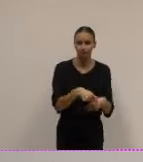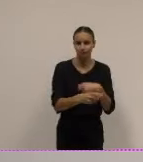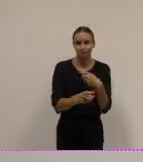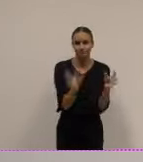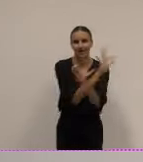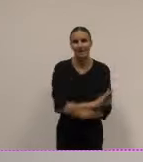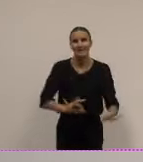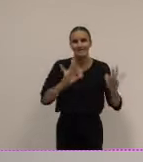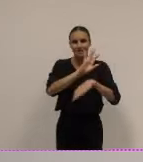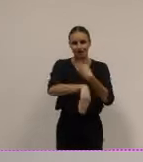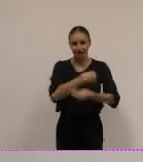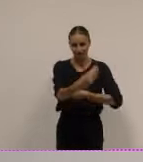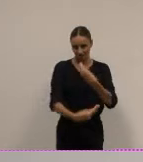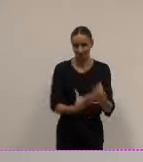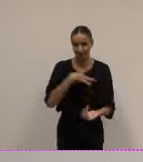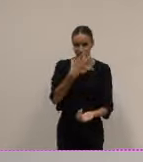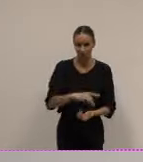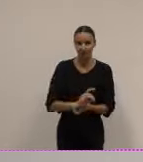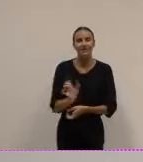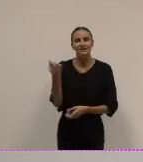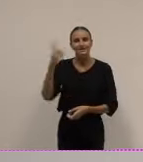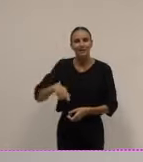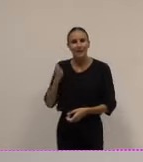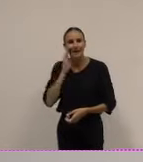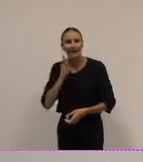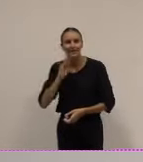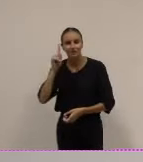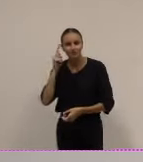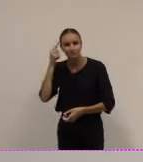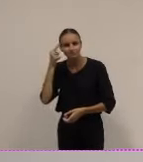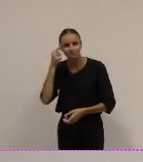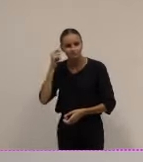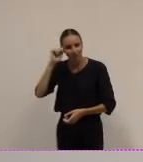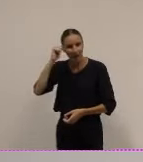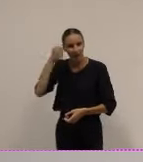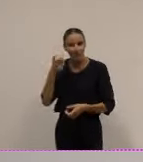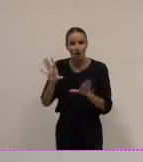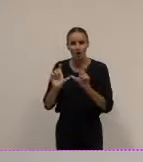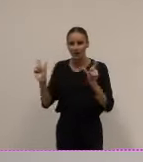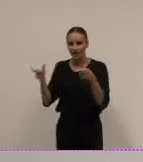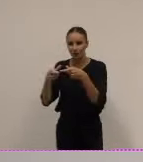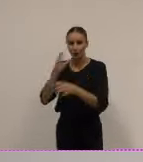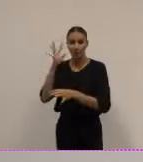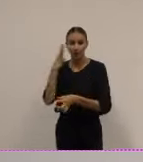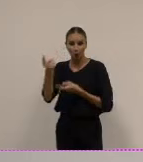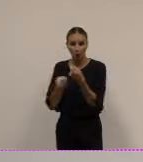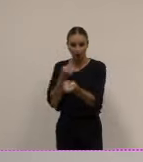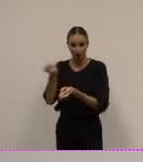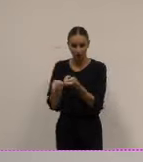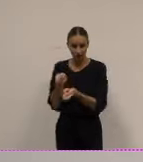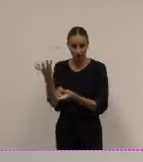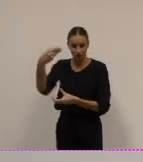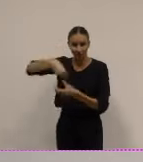realidad. Recuerdo con especial cariño, sobre todo aquellas primeras reuniones de coordinación del FEDECAN con las que hemos ido dando